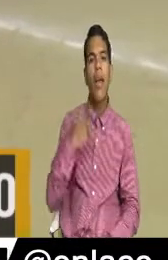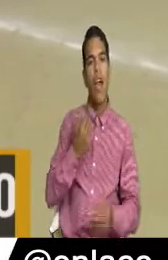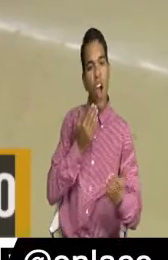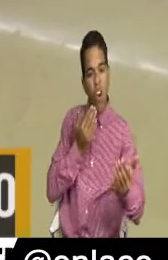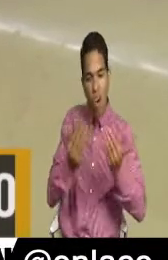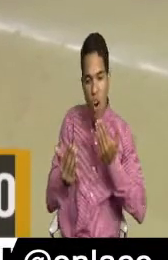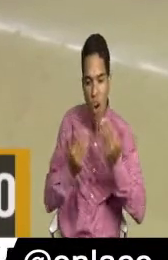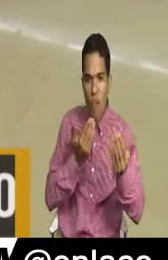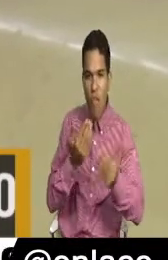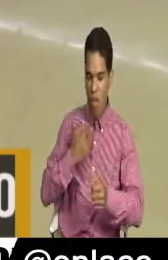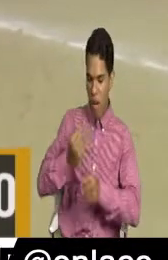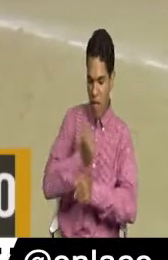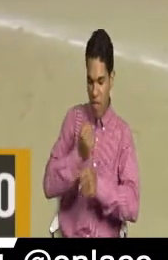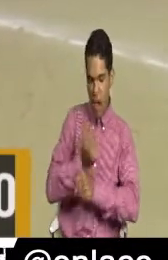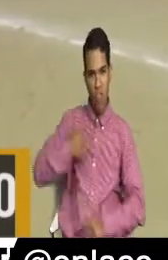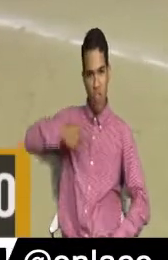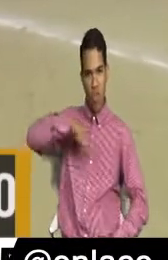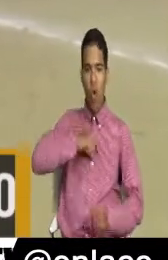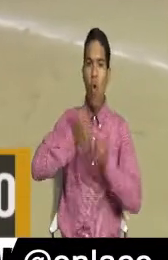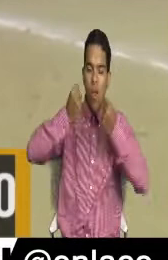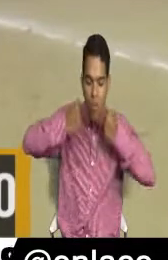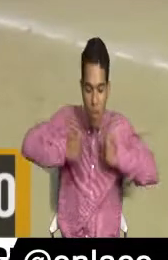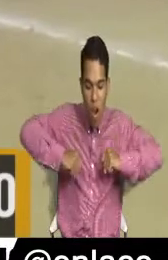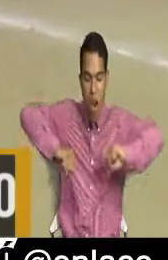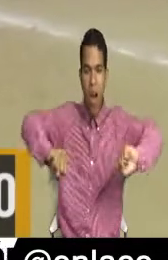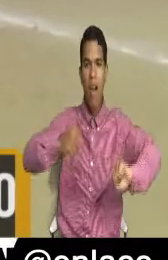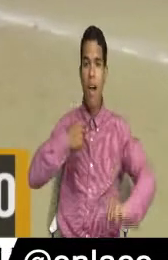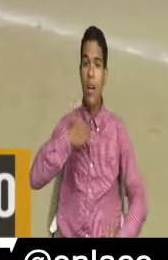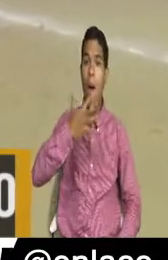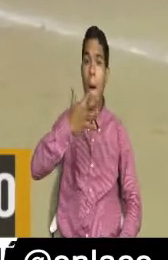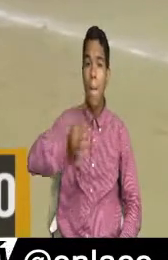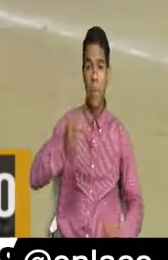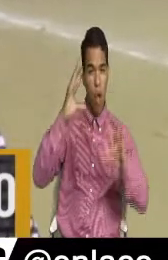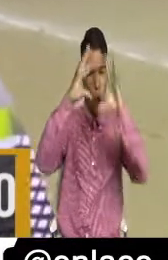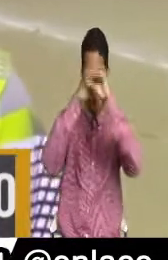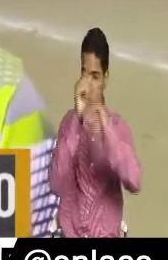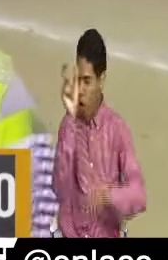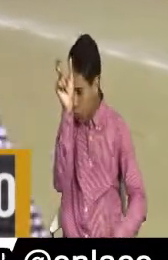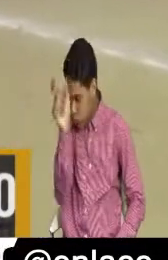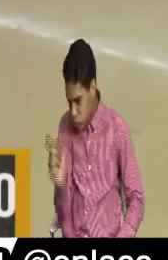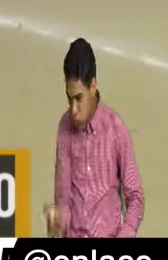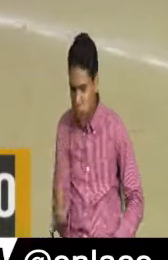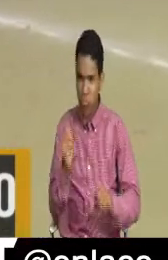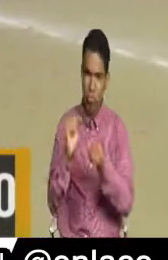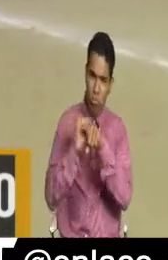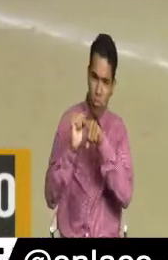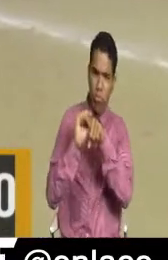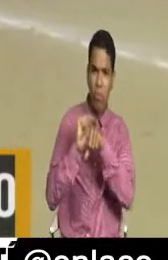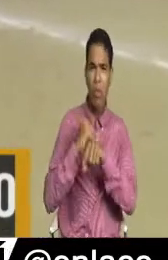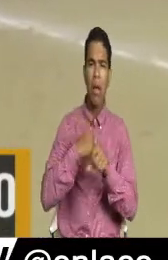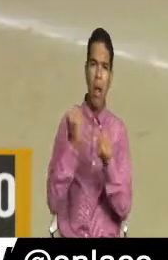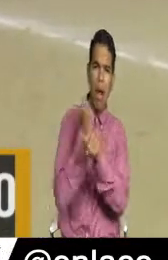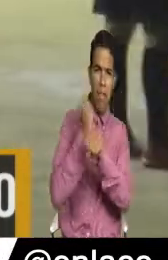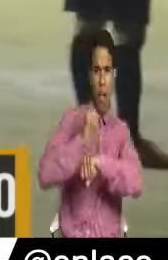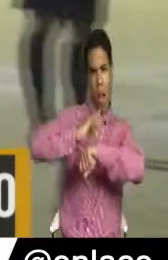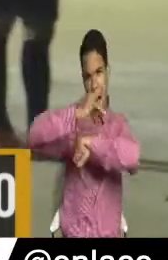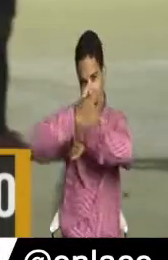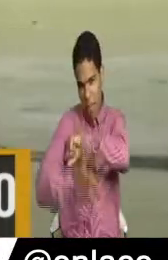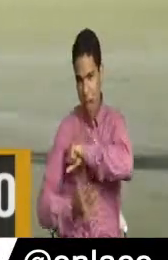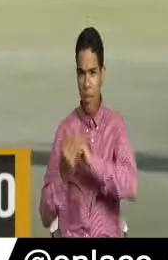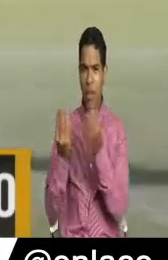porque estamos haciendo mucho sacrificio. Los entrenamientos son en las noches, muchas veces salir tarde del trabajo, unas